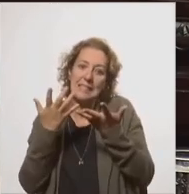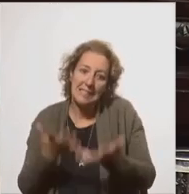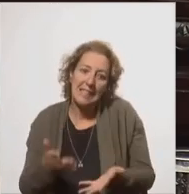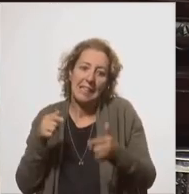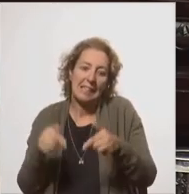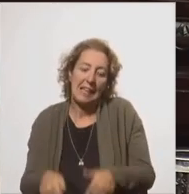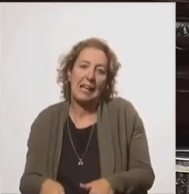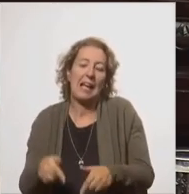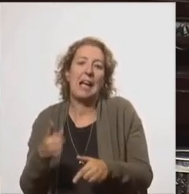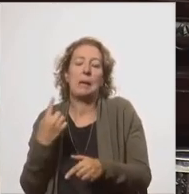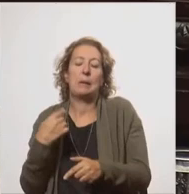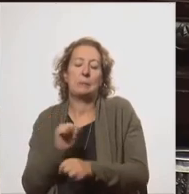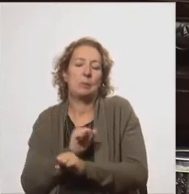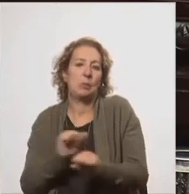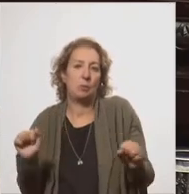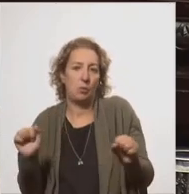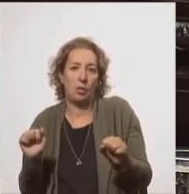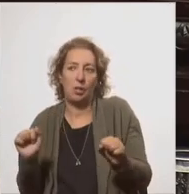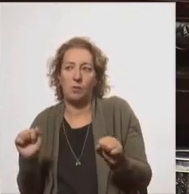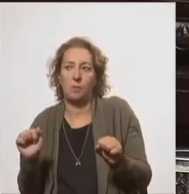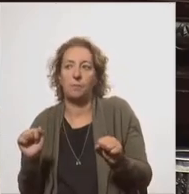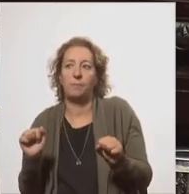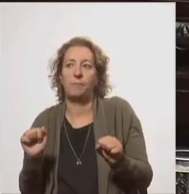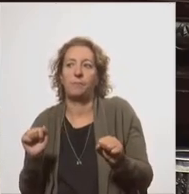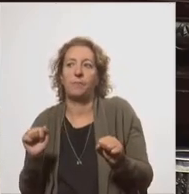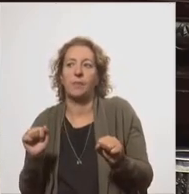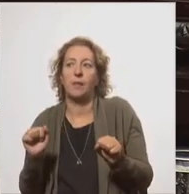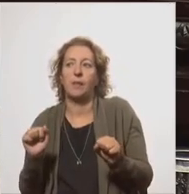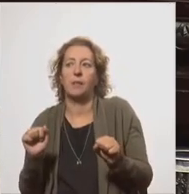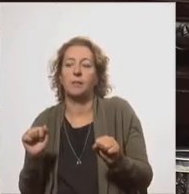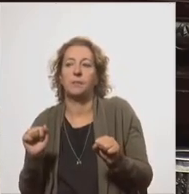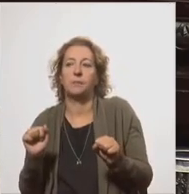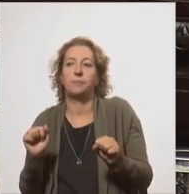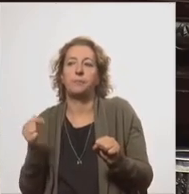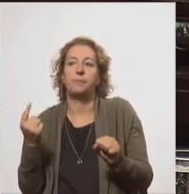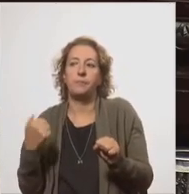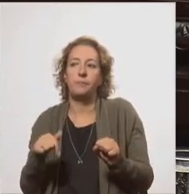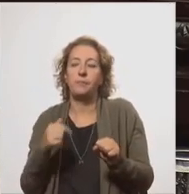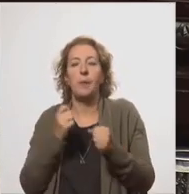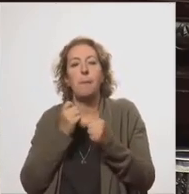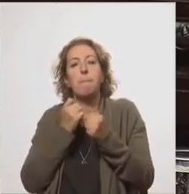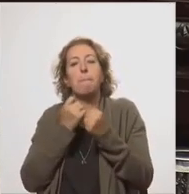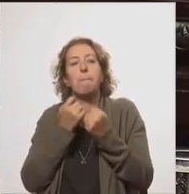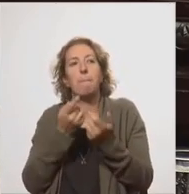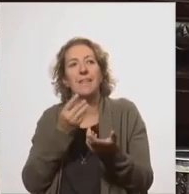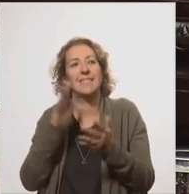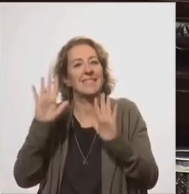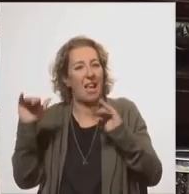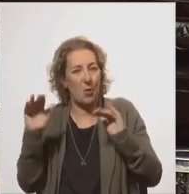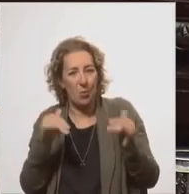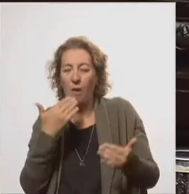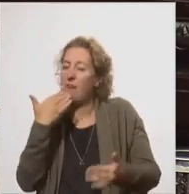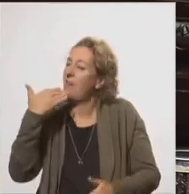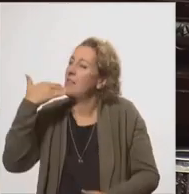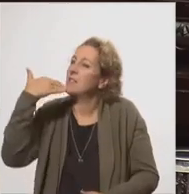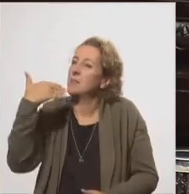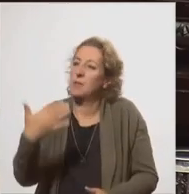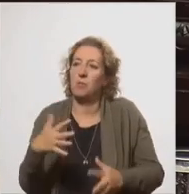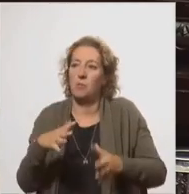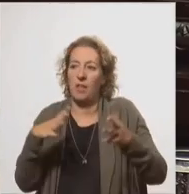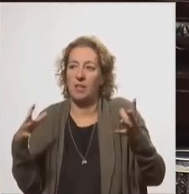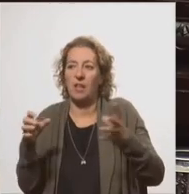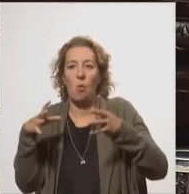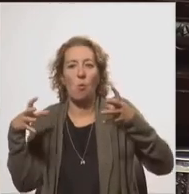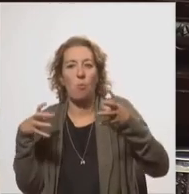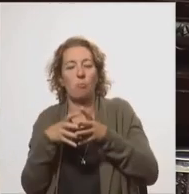aquí acompañando este homenaje y envían un saludo y un agradecimiento muy grande a este